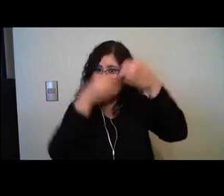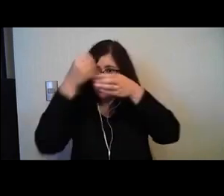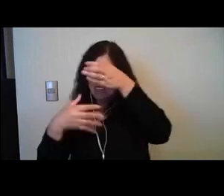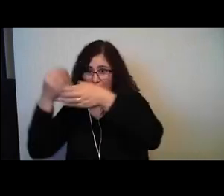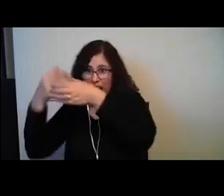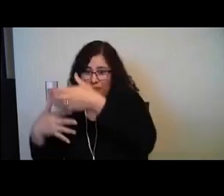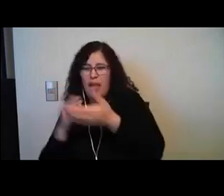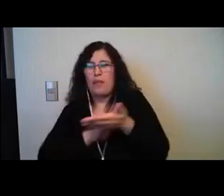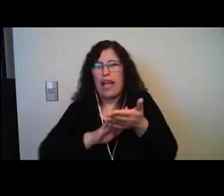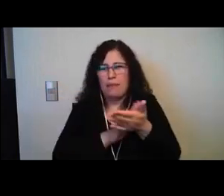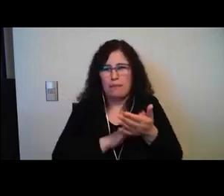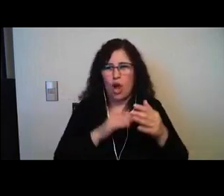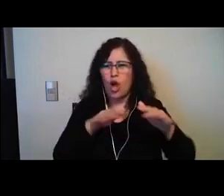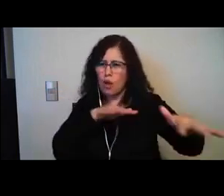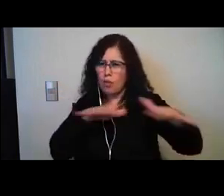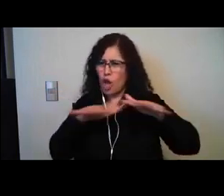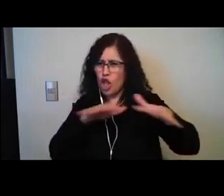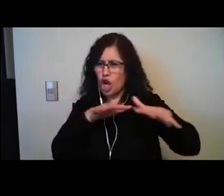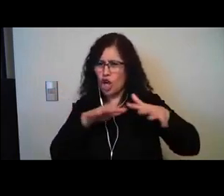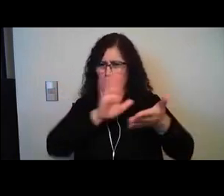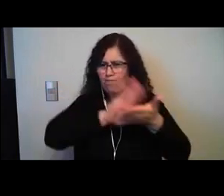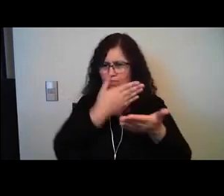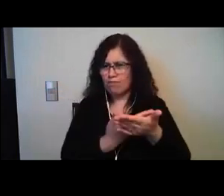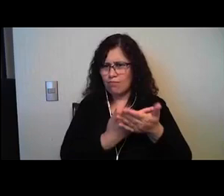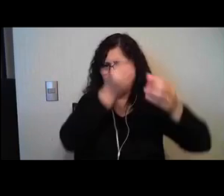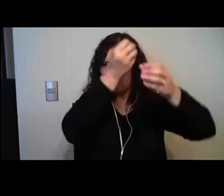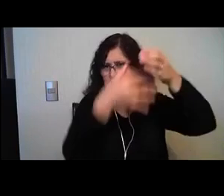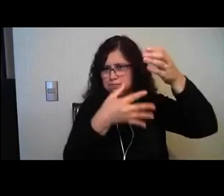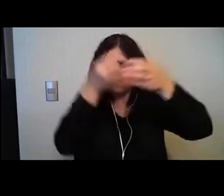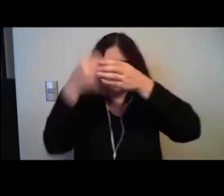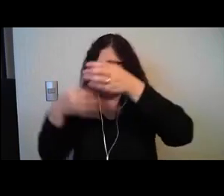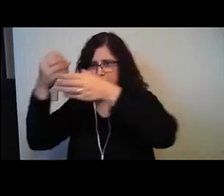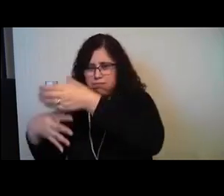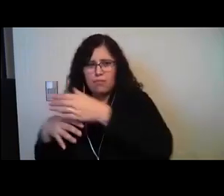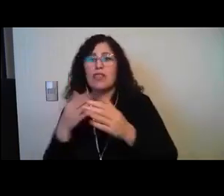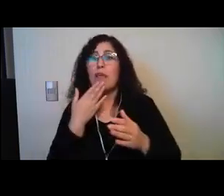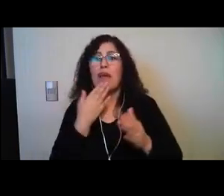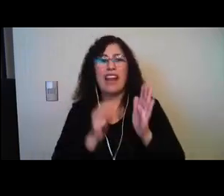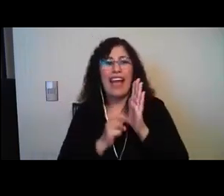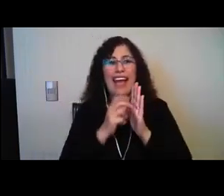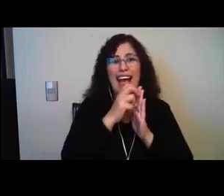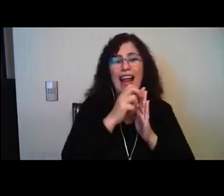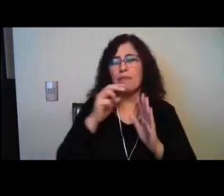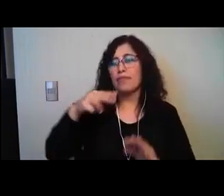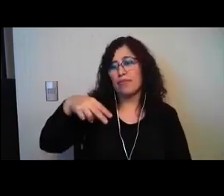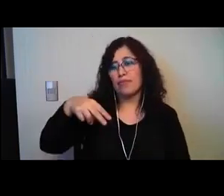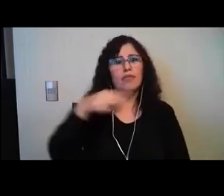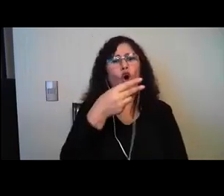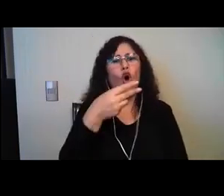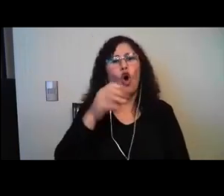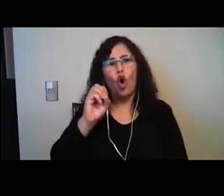tipo motora, ¿ya? ¿De acuerdo? Y la escala de Noe y Yarn ya es la escala más